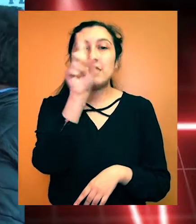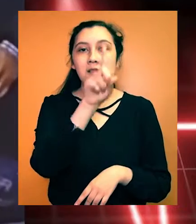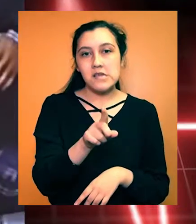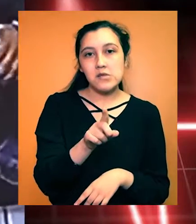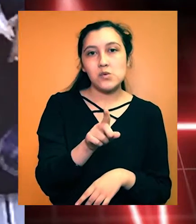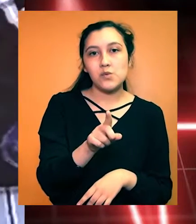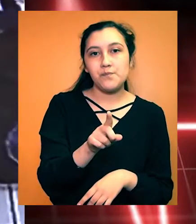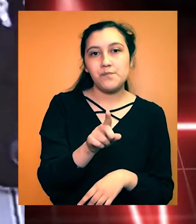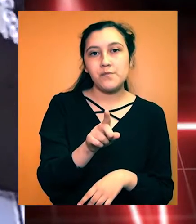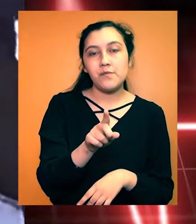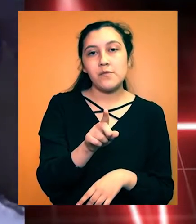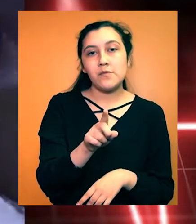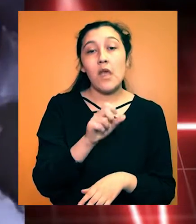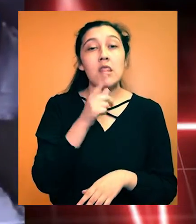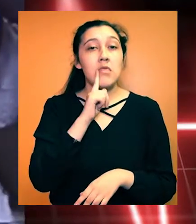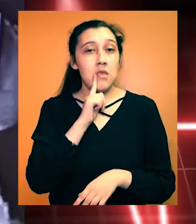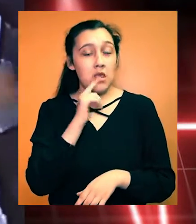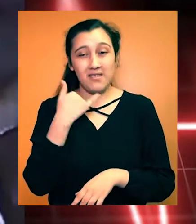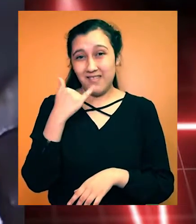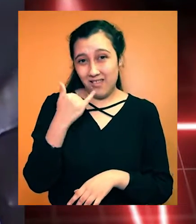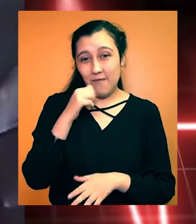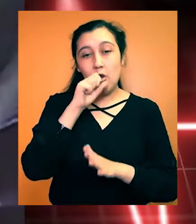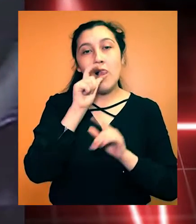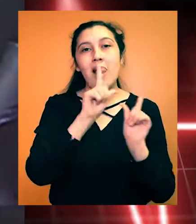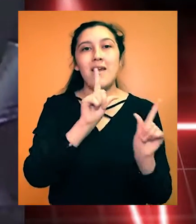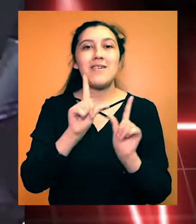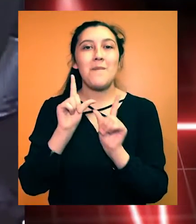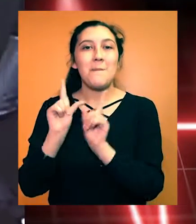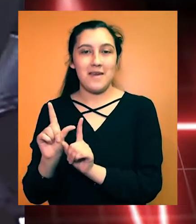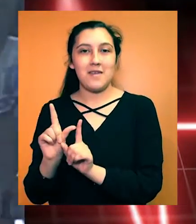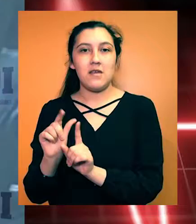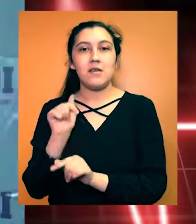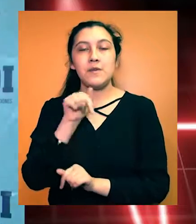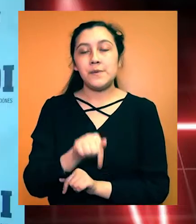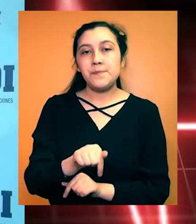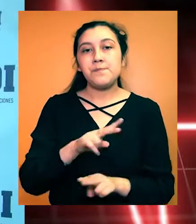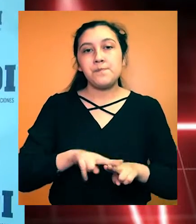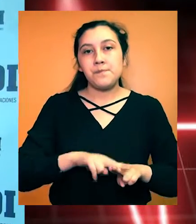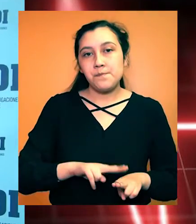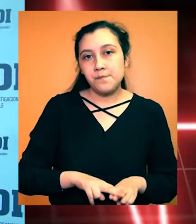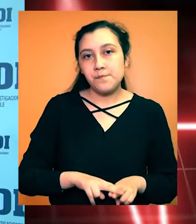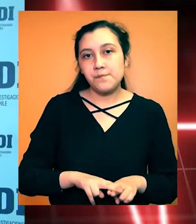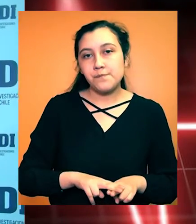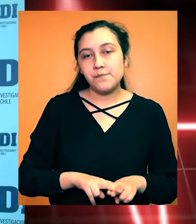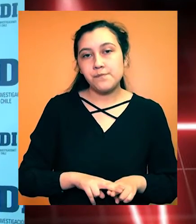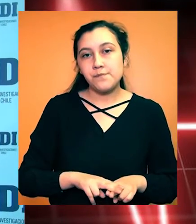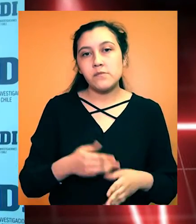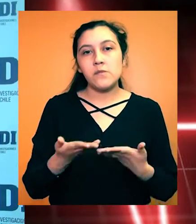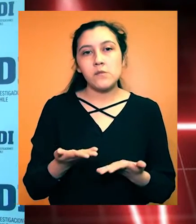presuntamente registre dichas imágenes en su teléfono celular. En este minuto el hecho está calificado